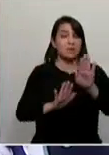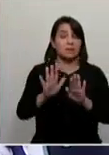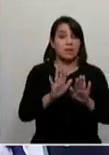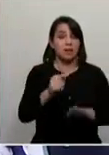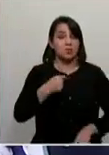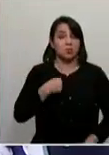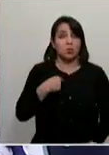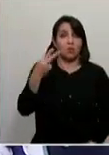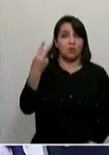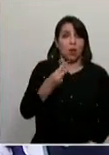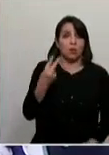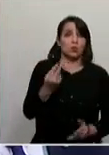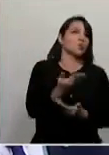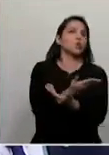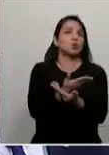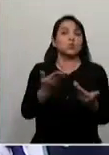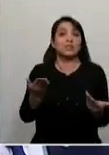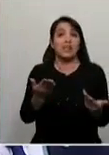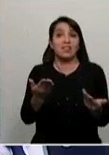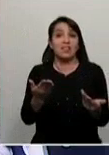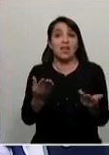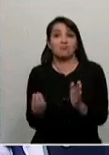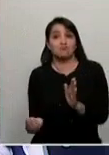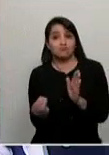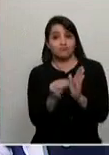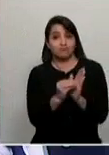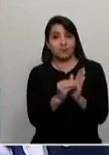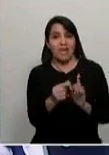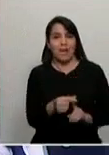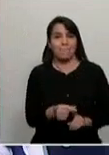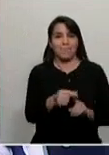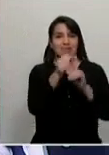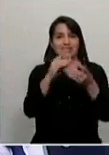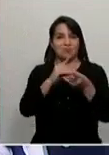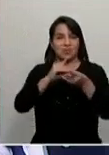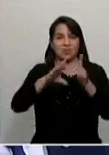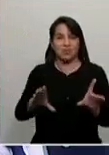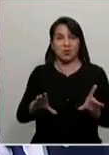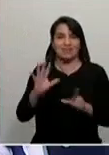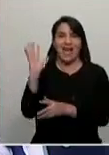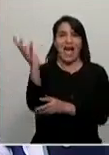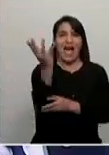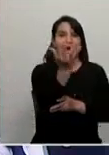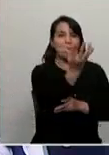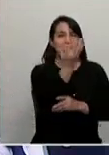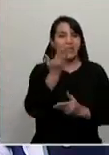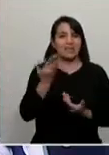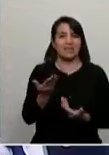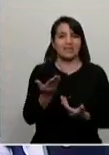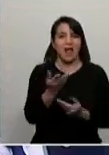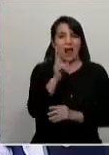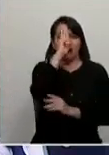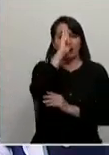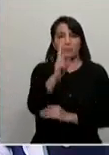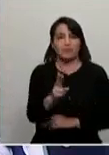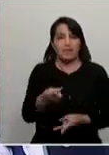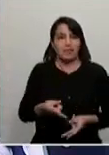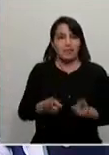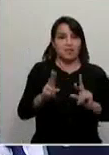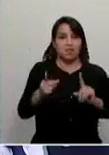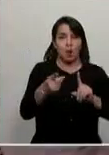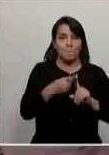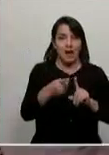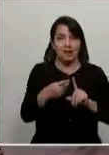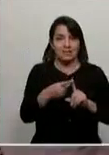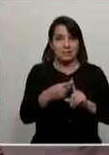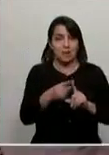a los coordinadores de las tres comisiones finales, que son la Comisión de Armonización, la Comisión de Normas Transitorias y la Comisión de Preámbulo. Así ellos van a tener el